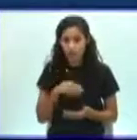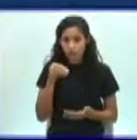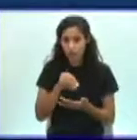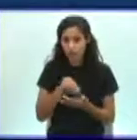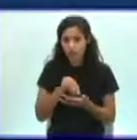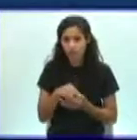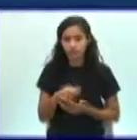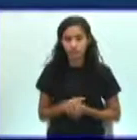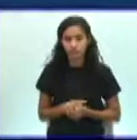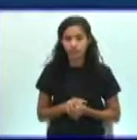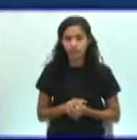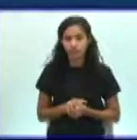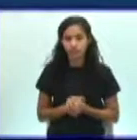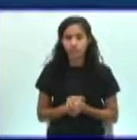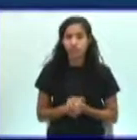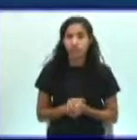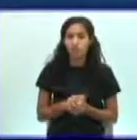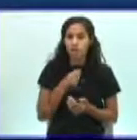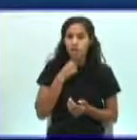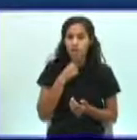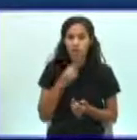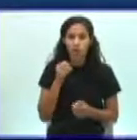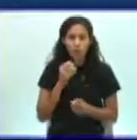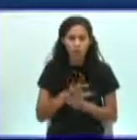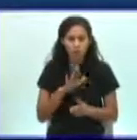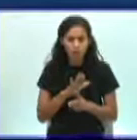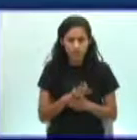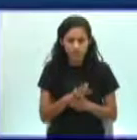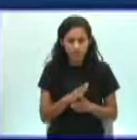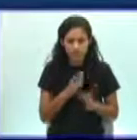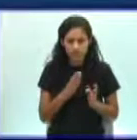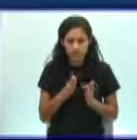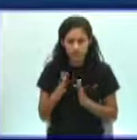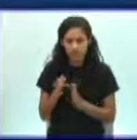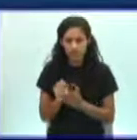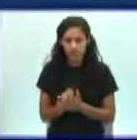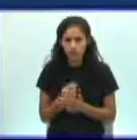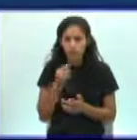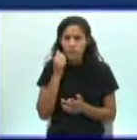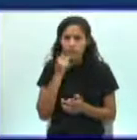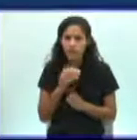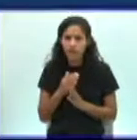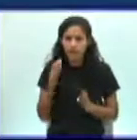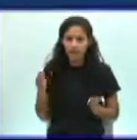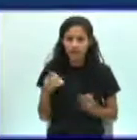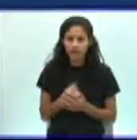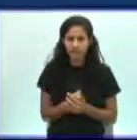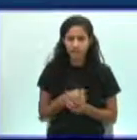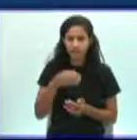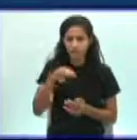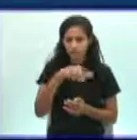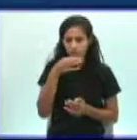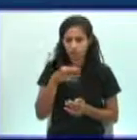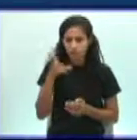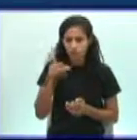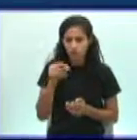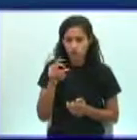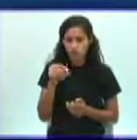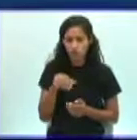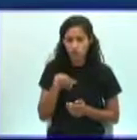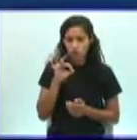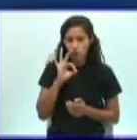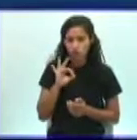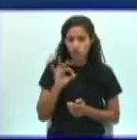he traído. Ordena, comienza por el mayor. Les sugiero los números